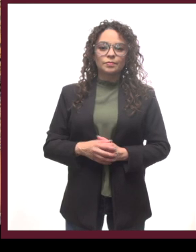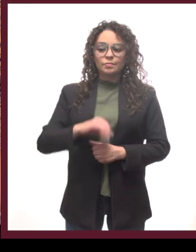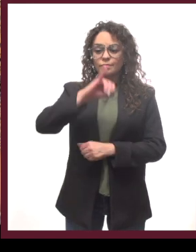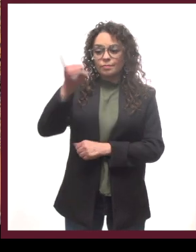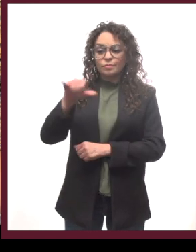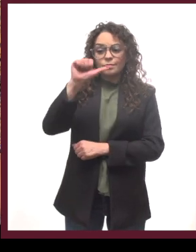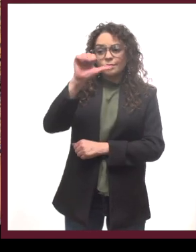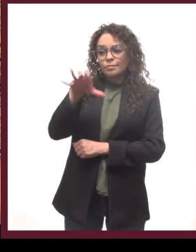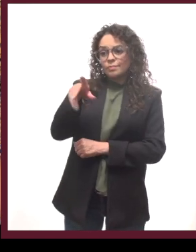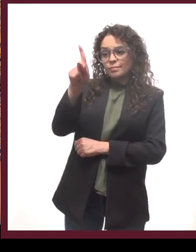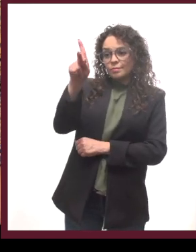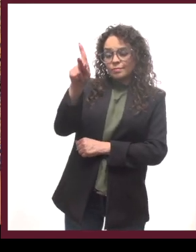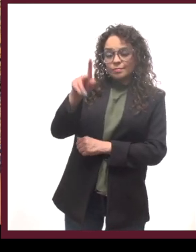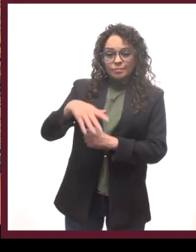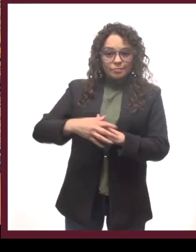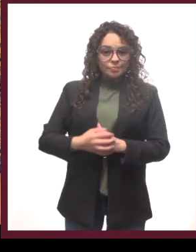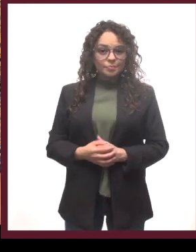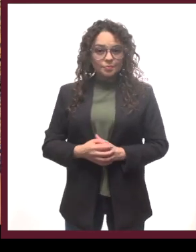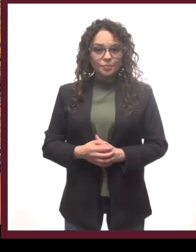Jack.